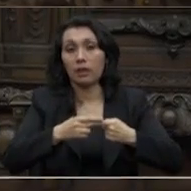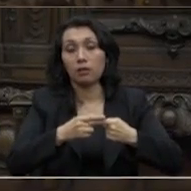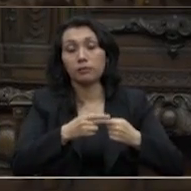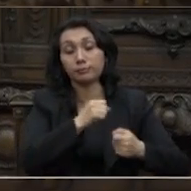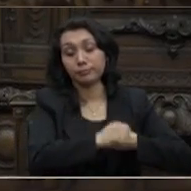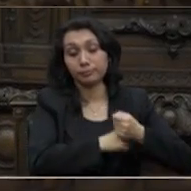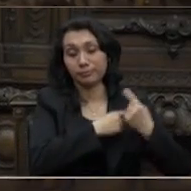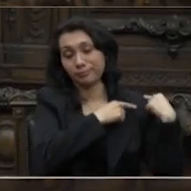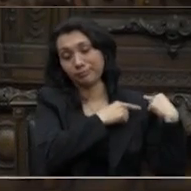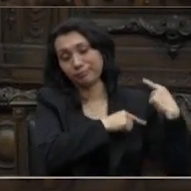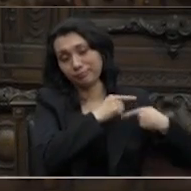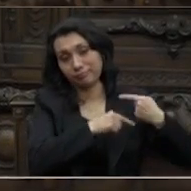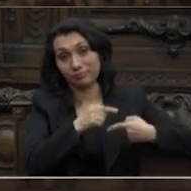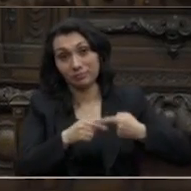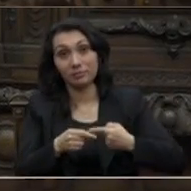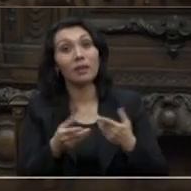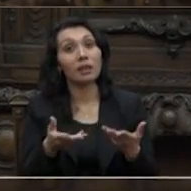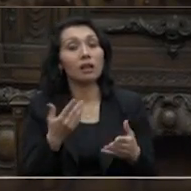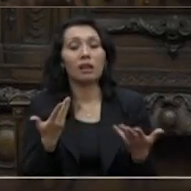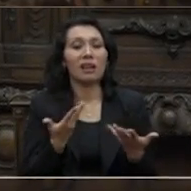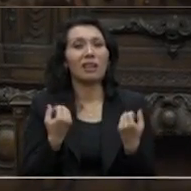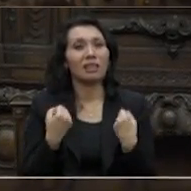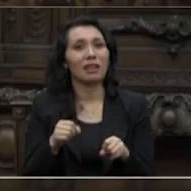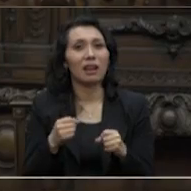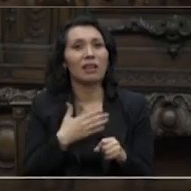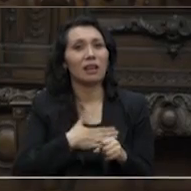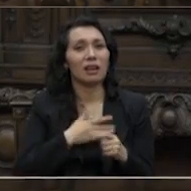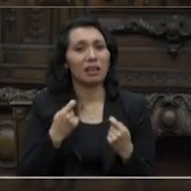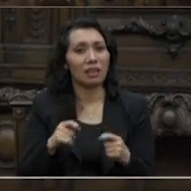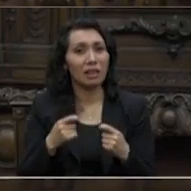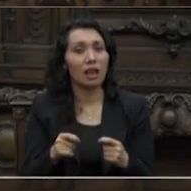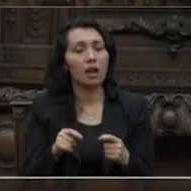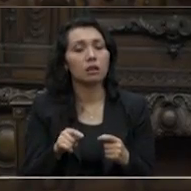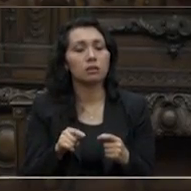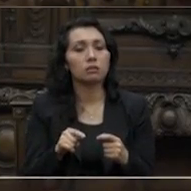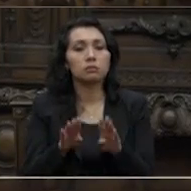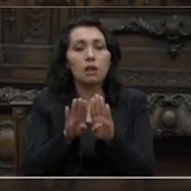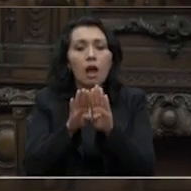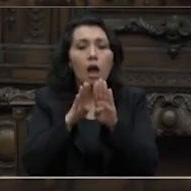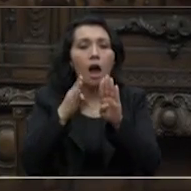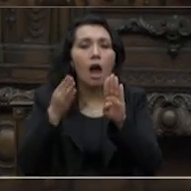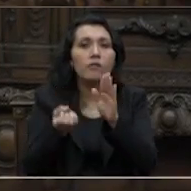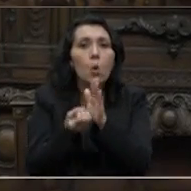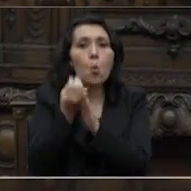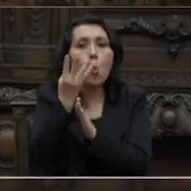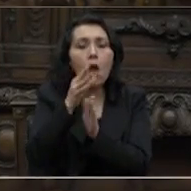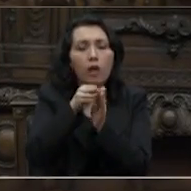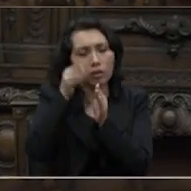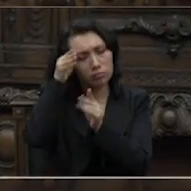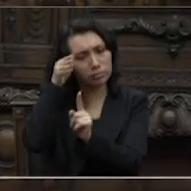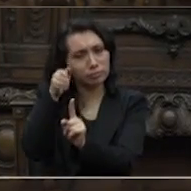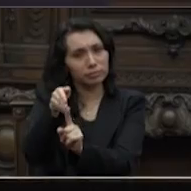historia, y lo que está tratando es de abrir una nueva dimensión.